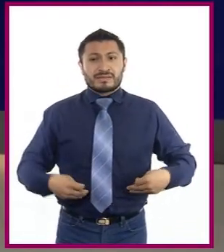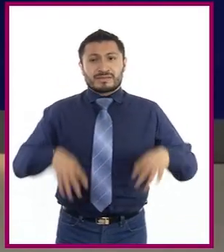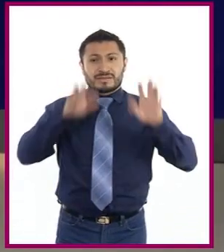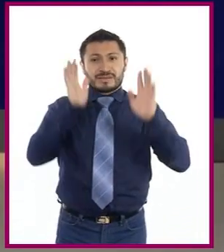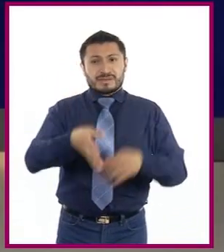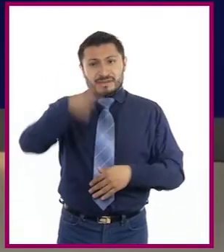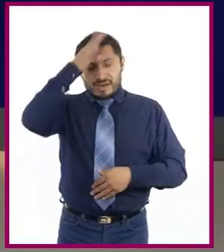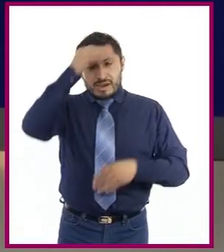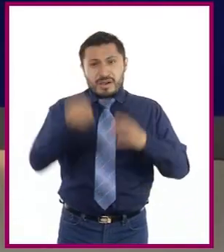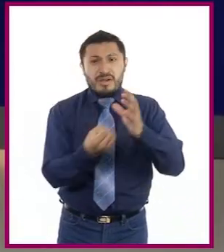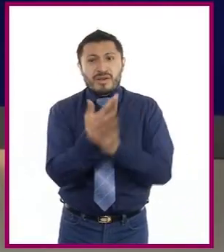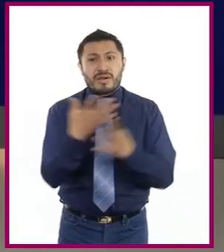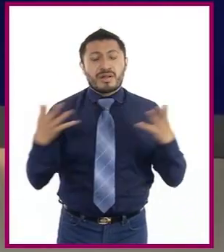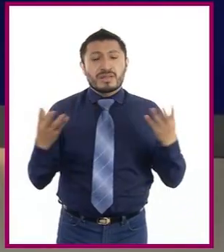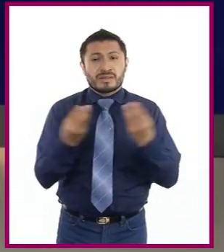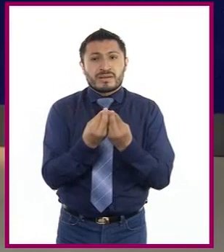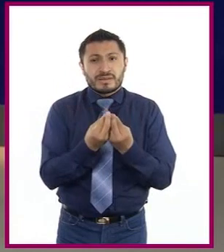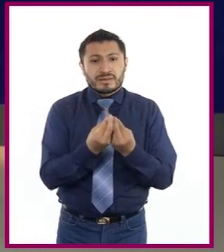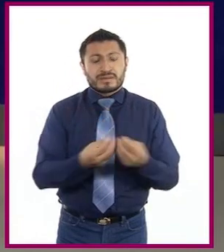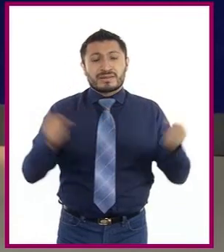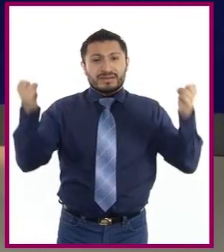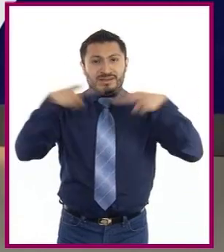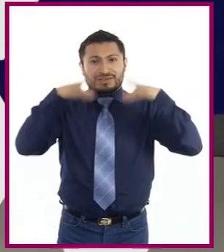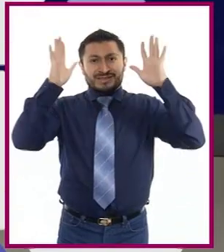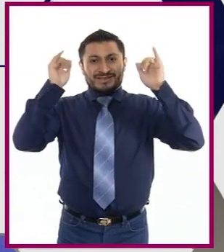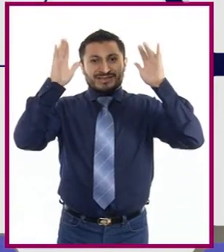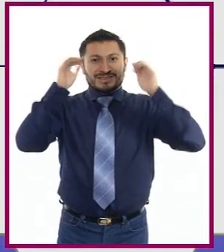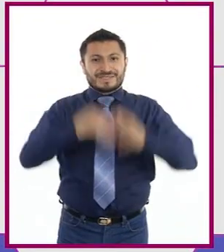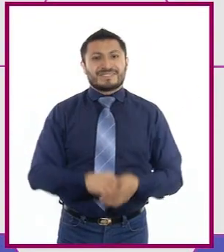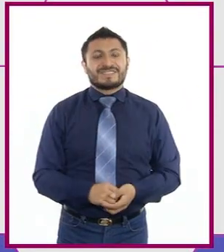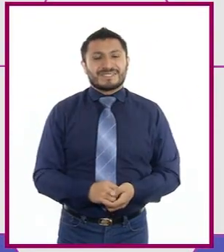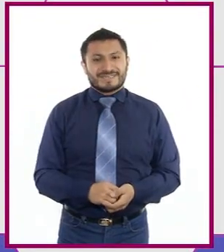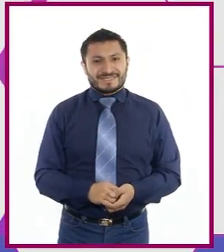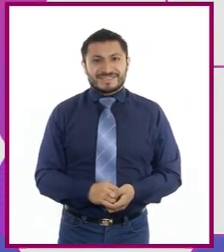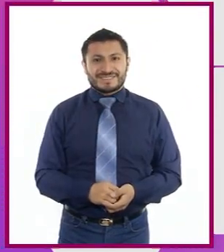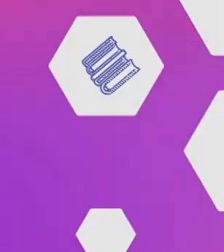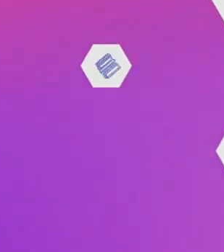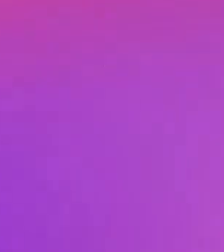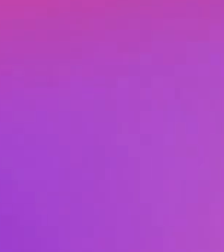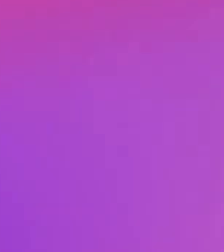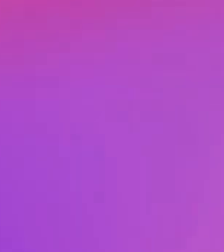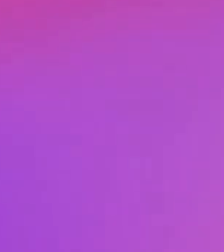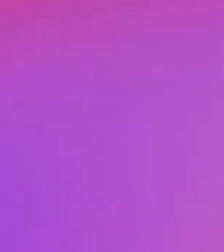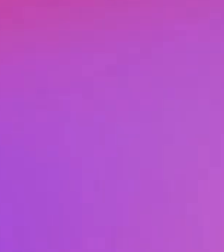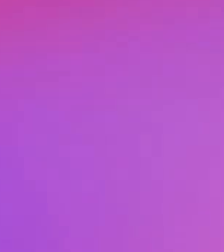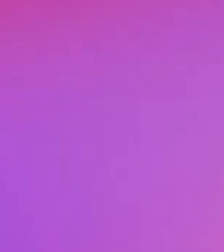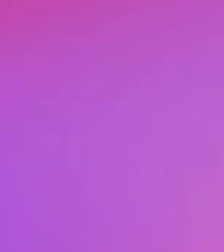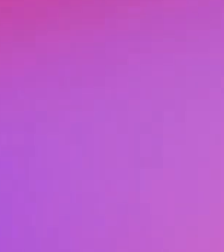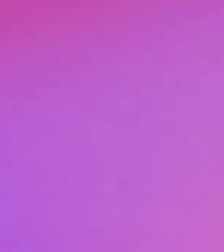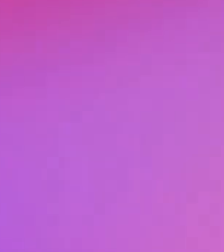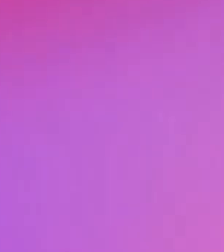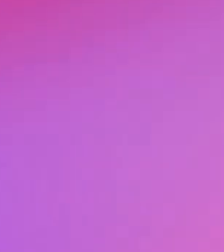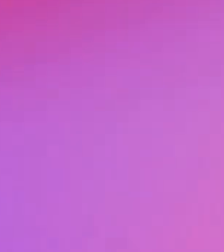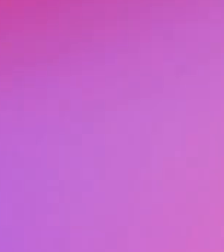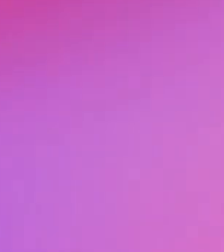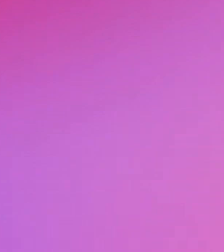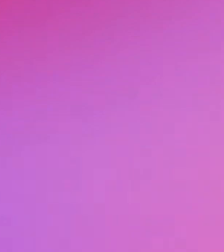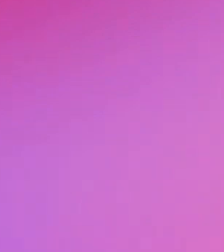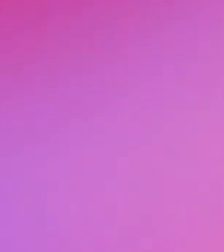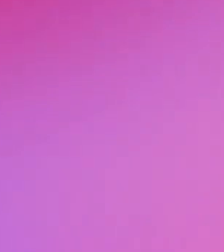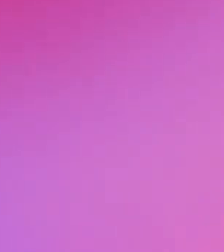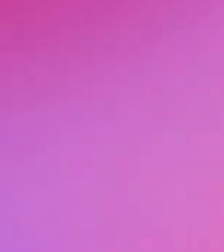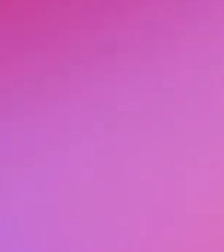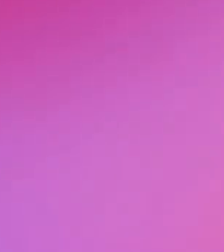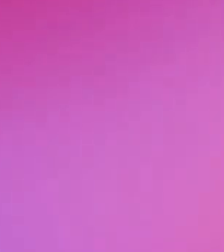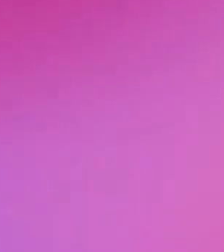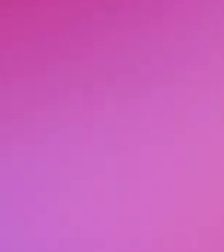aprendido algo nuevo juntos. Hasta la próxima. Si tienes dudas o necesitas ayuda, llama al Centro